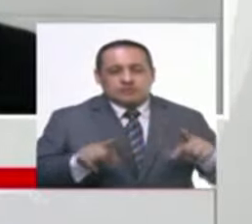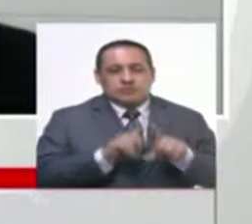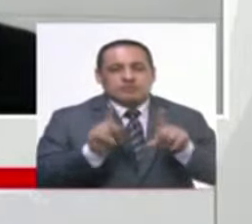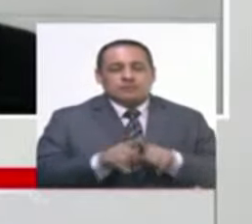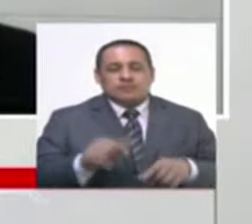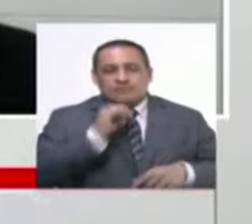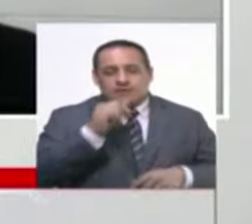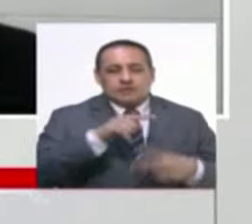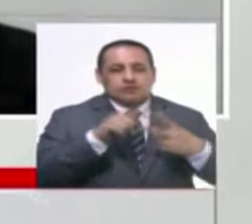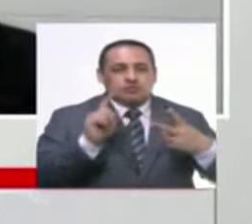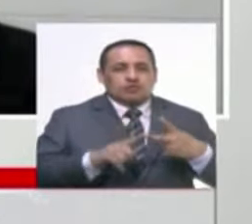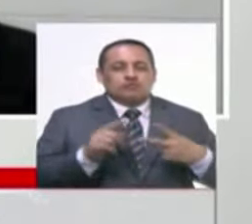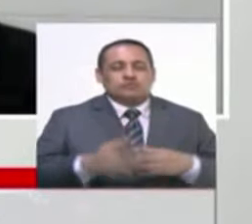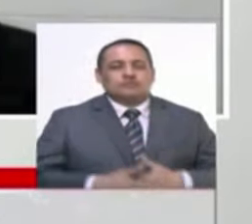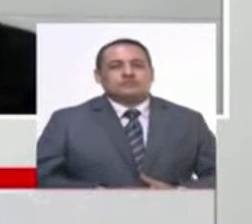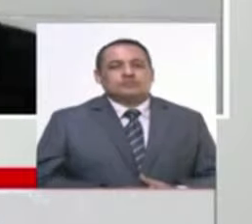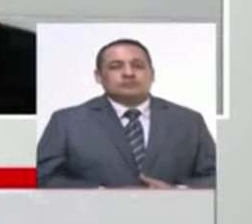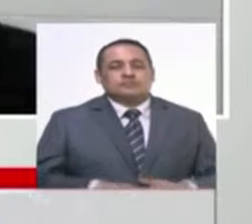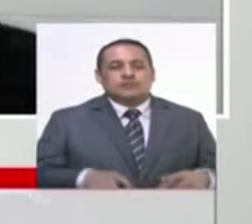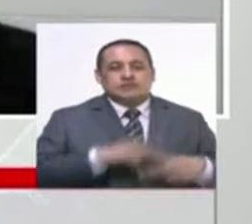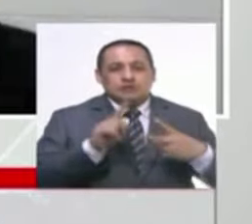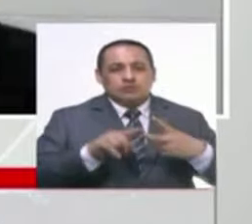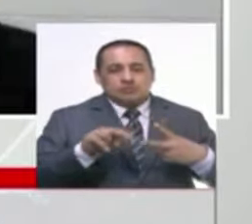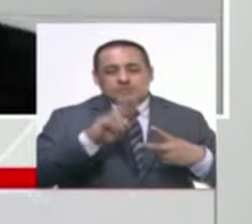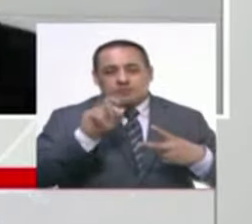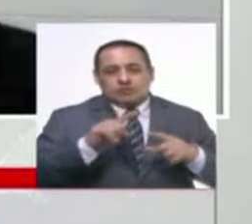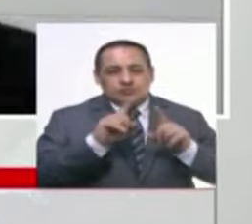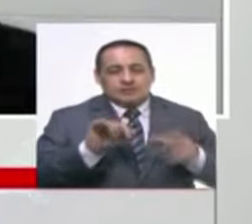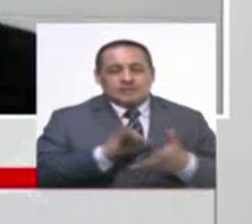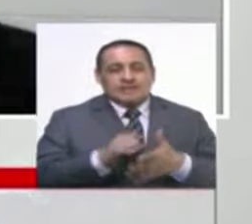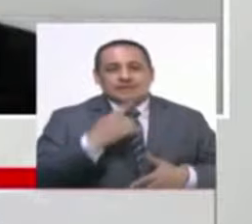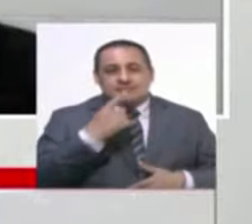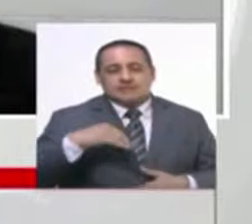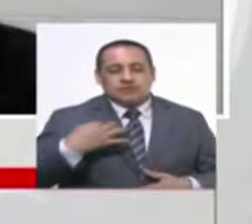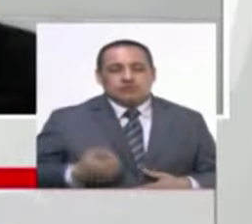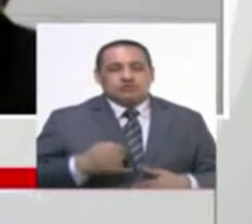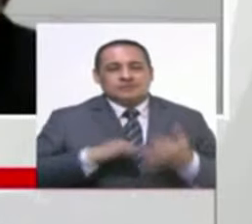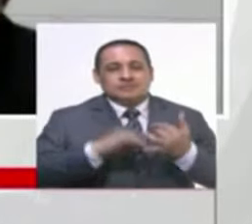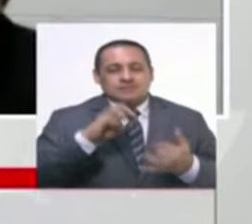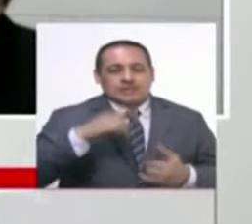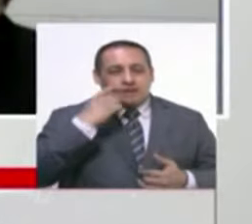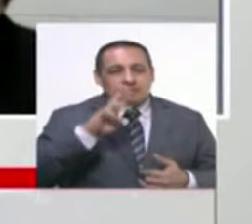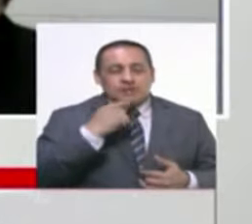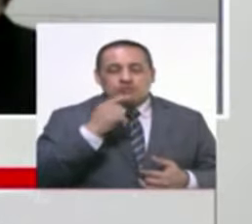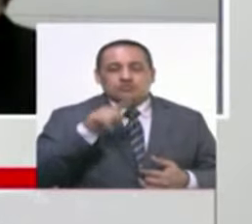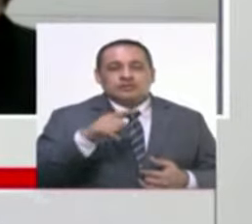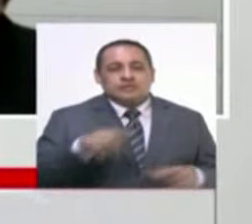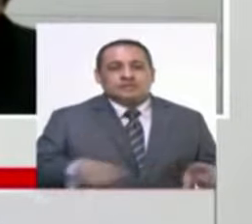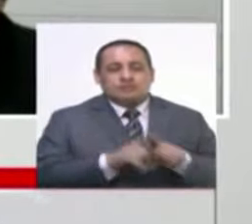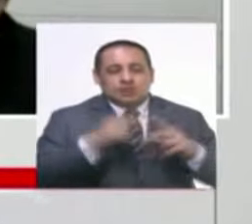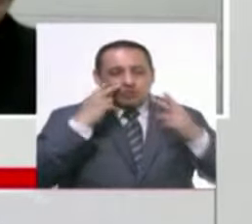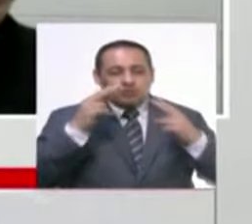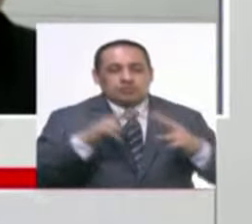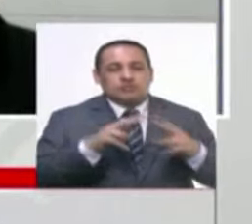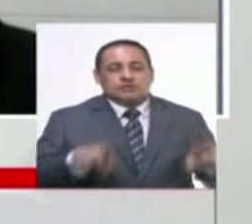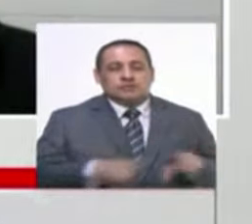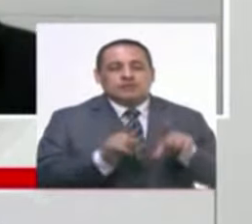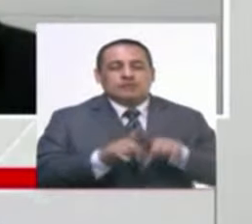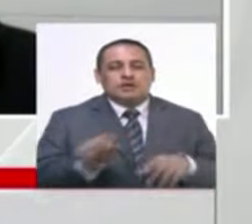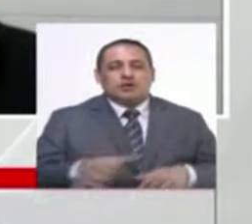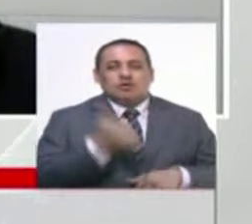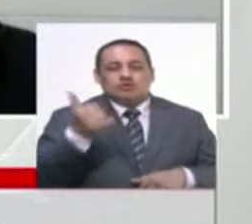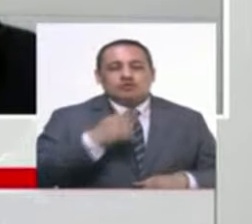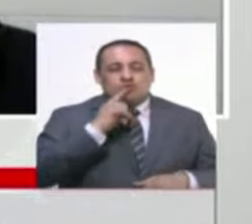faltan dos. La segunda pregunta que le hago al señor Samir, ¿usted conoce a